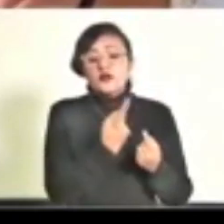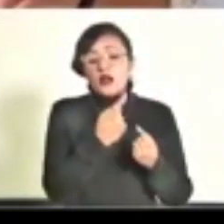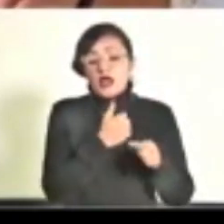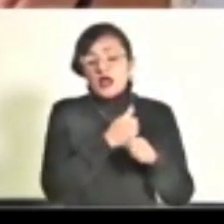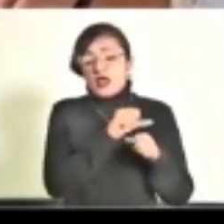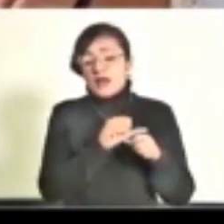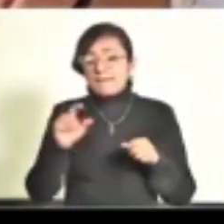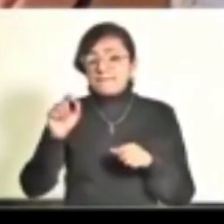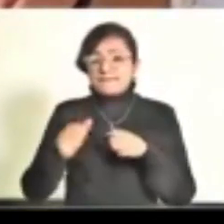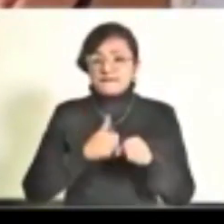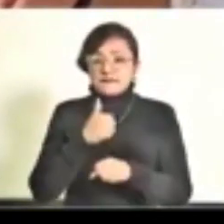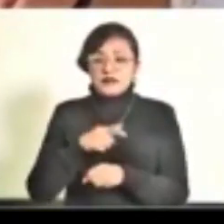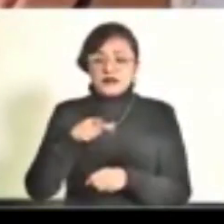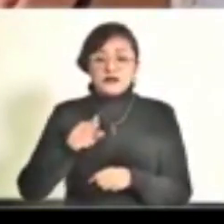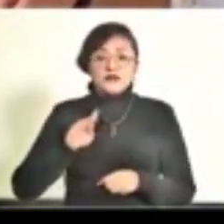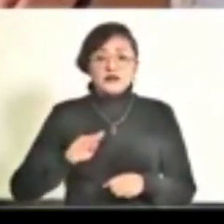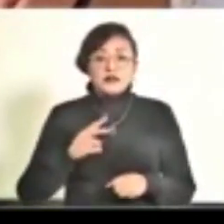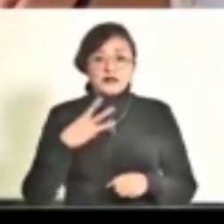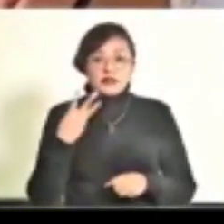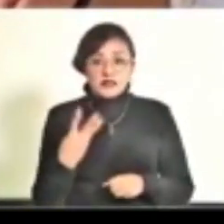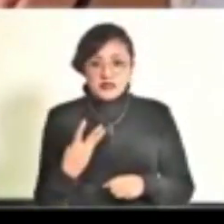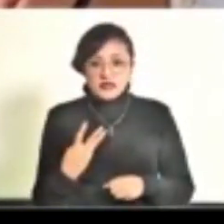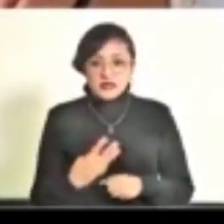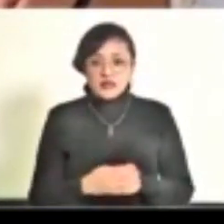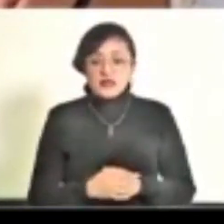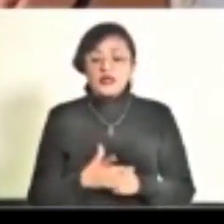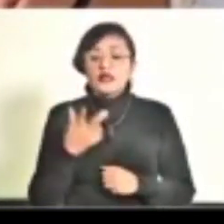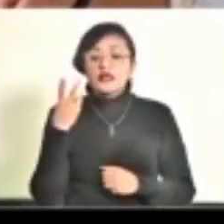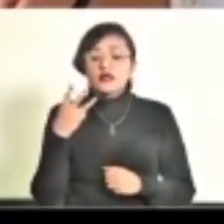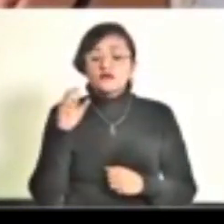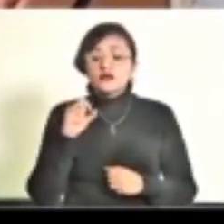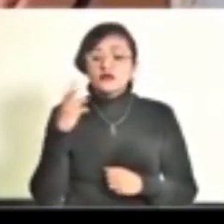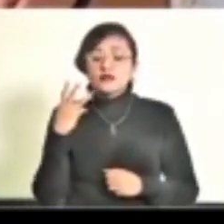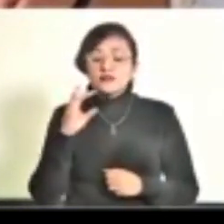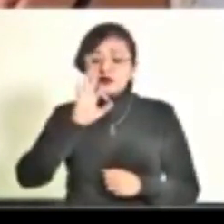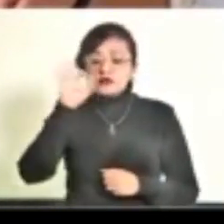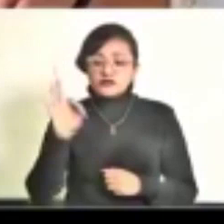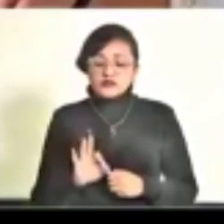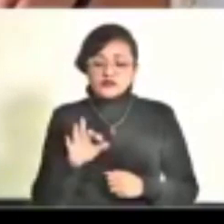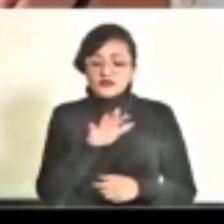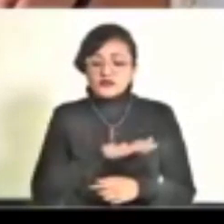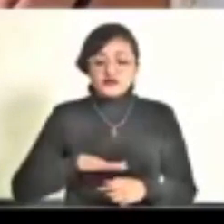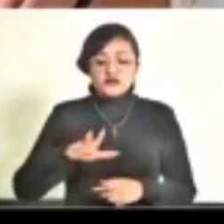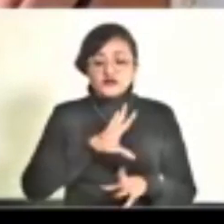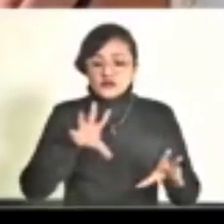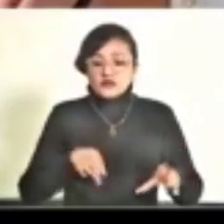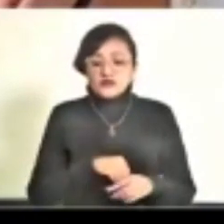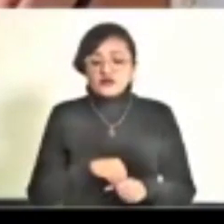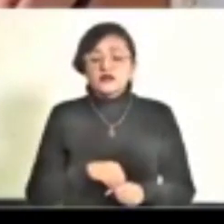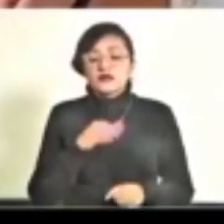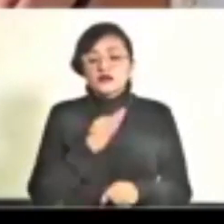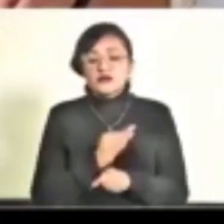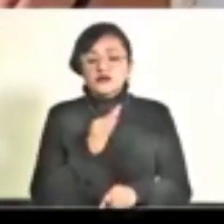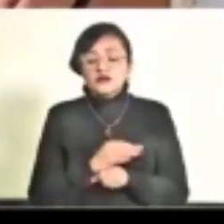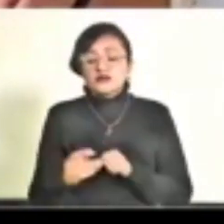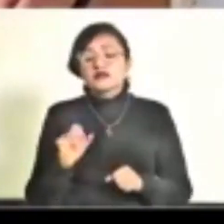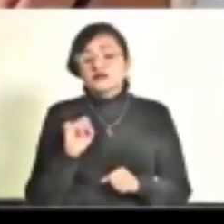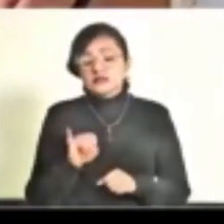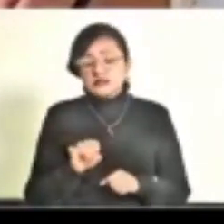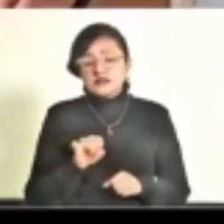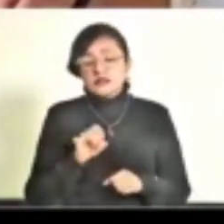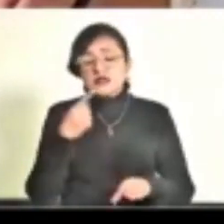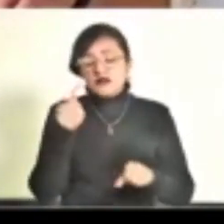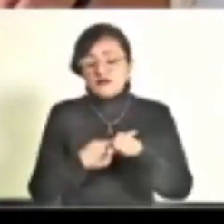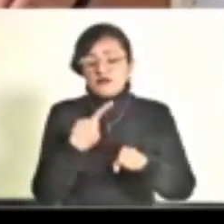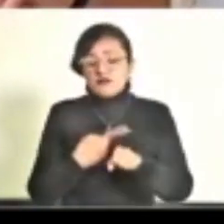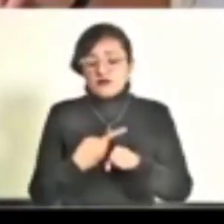estos 93 casos significan el 3.3 por ciento de la población total que ha salido positiva en algún momento